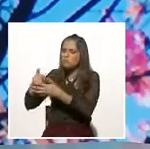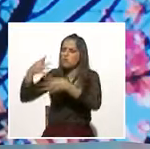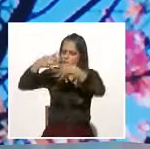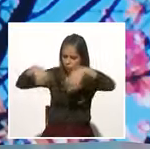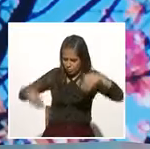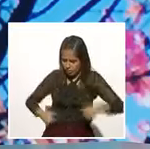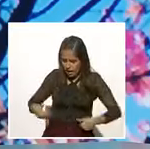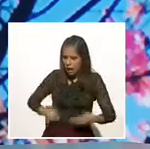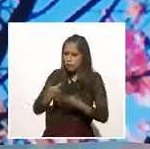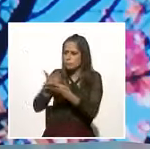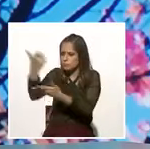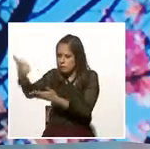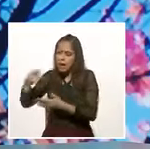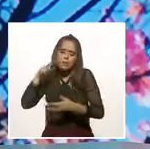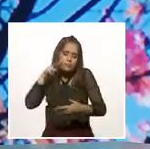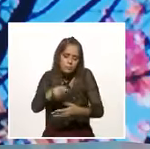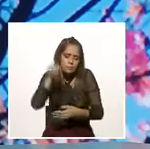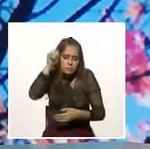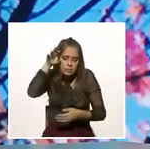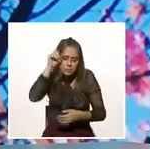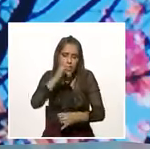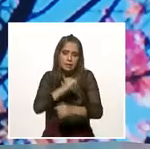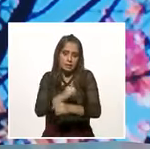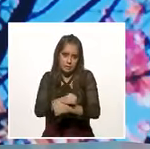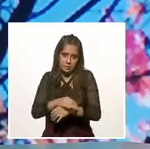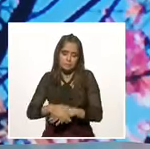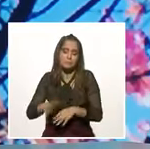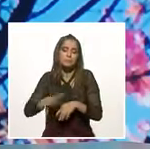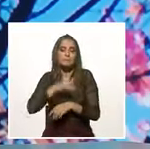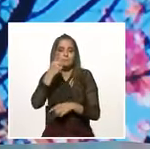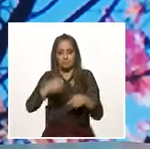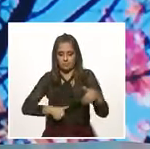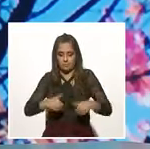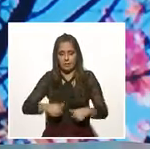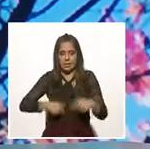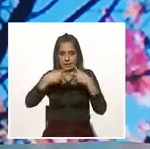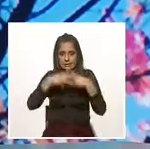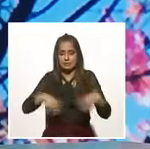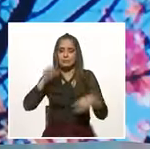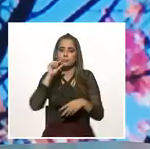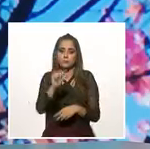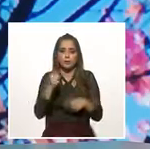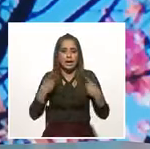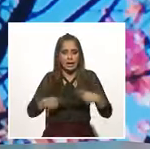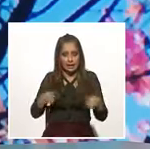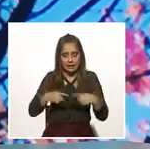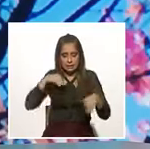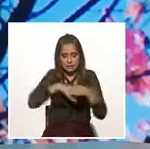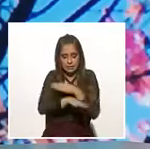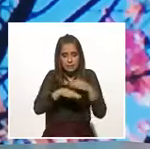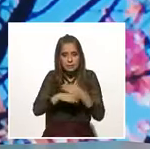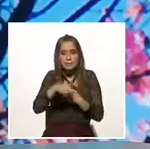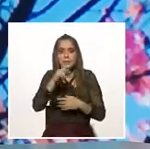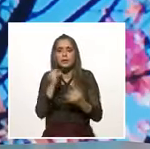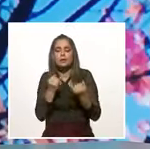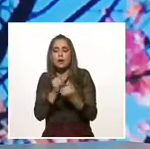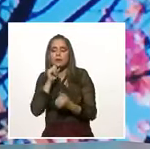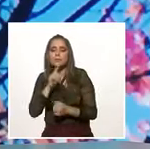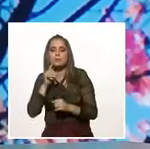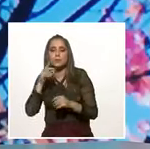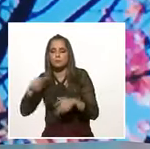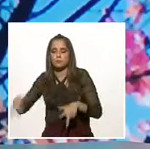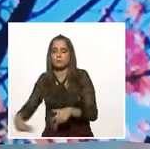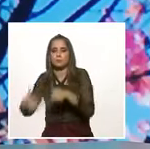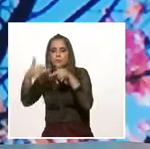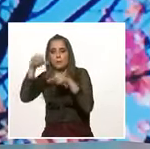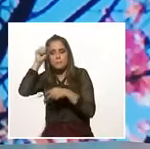ya hay gente en el teatro, muy poca gente, pero se transmite también a través de las plataformas sociales. La obra se